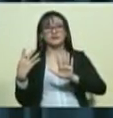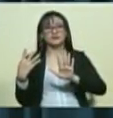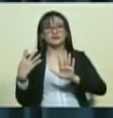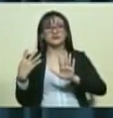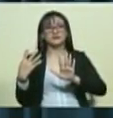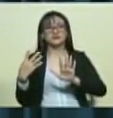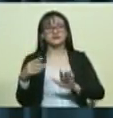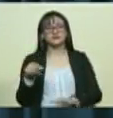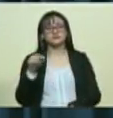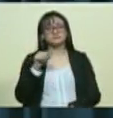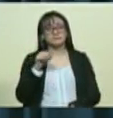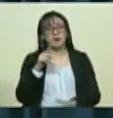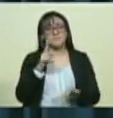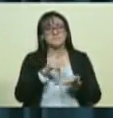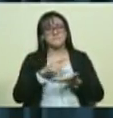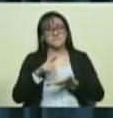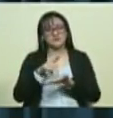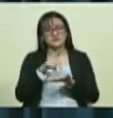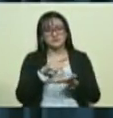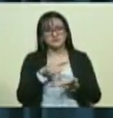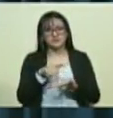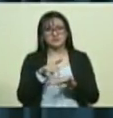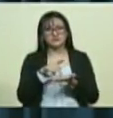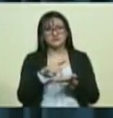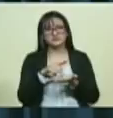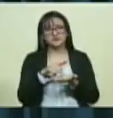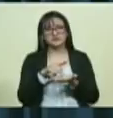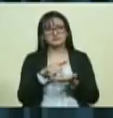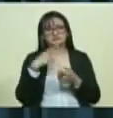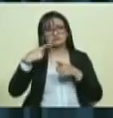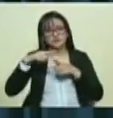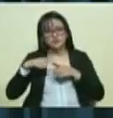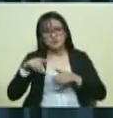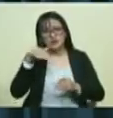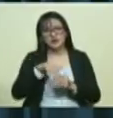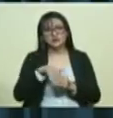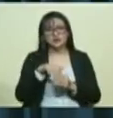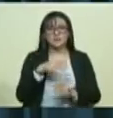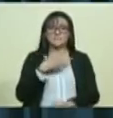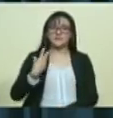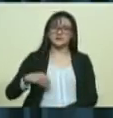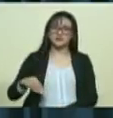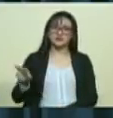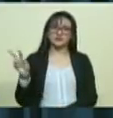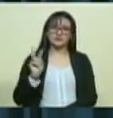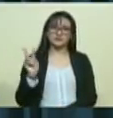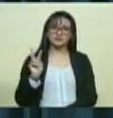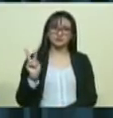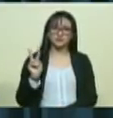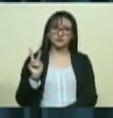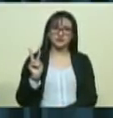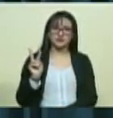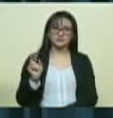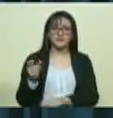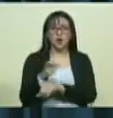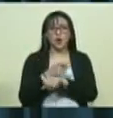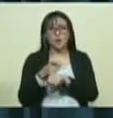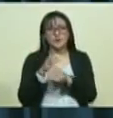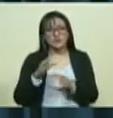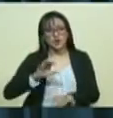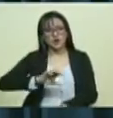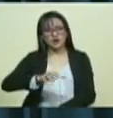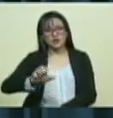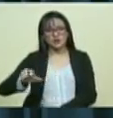participativa en eventos electorales elección del presidente de la república de gobernadores regionales